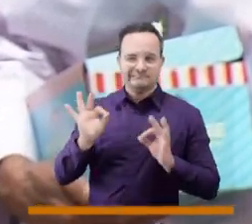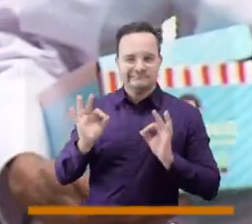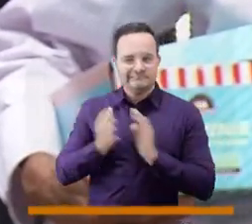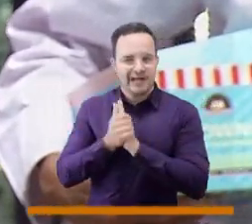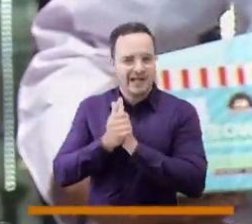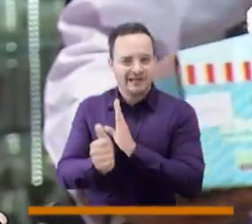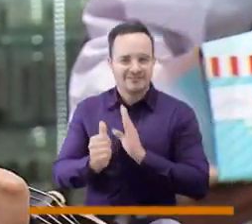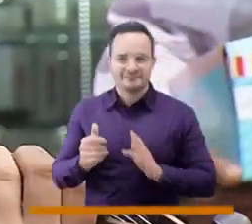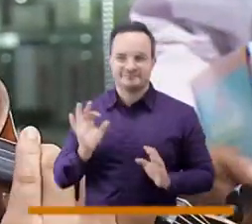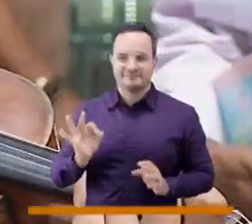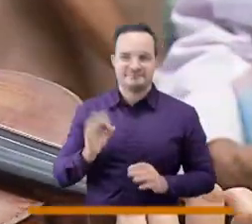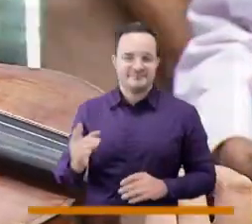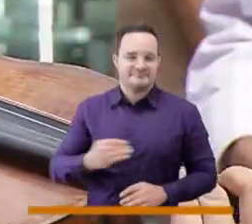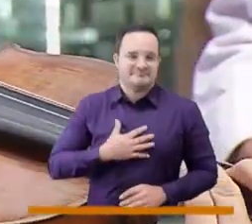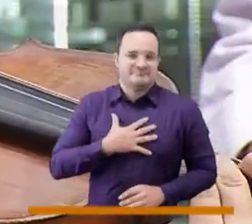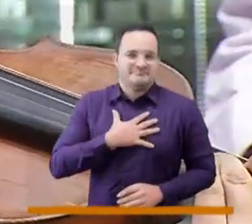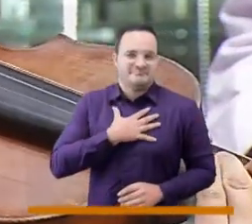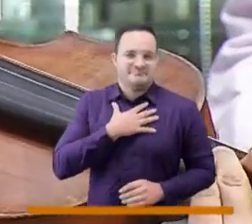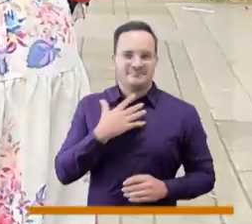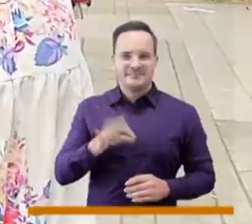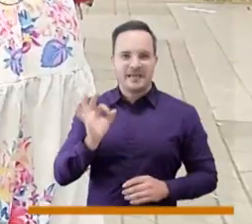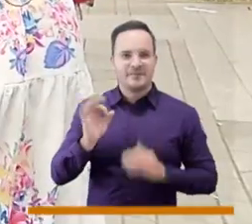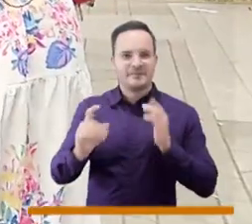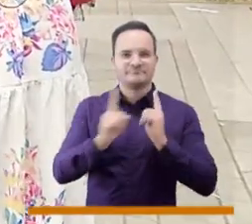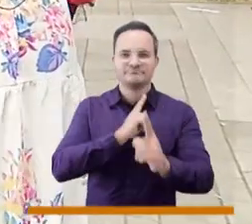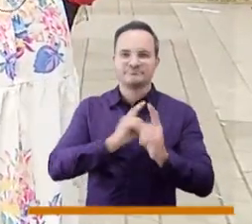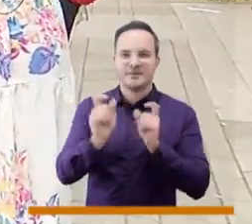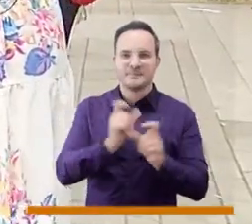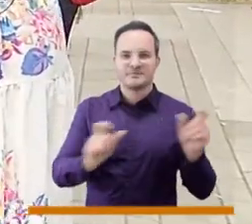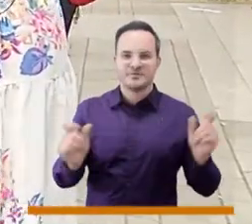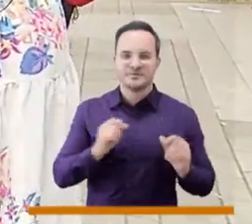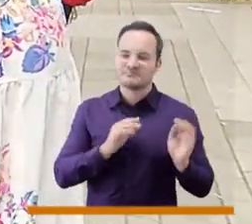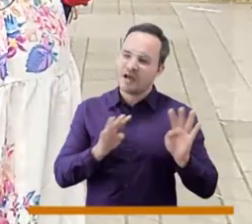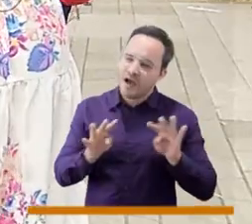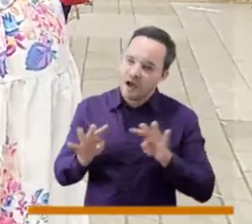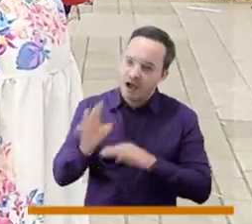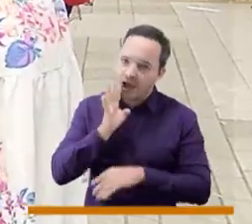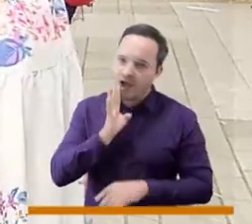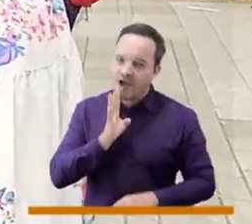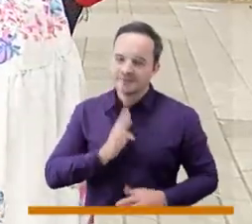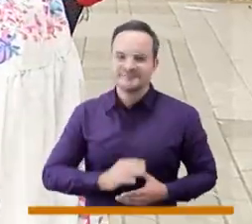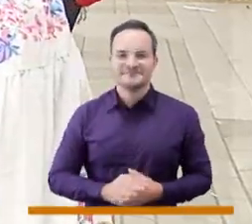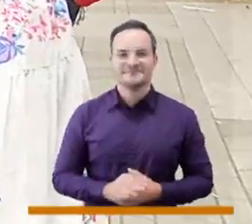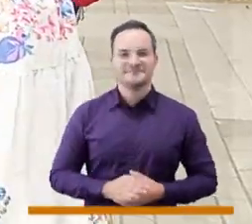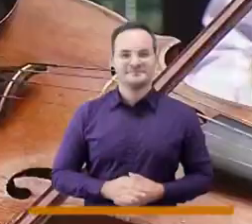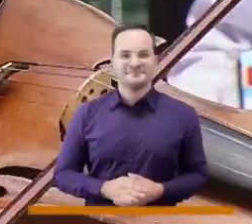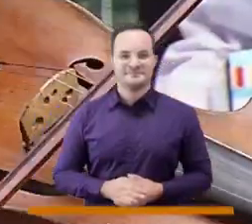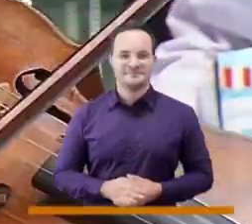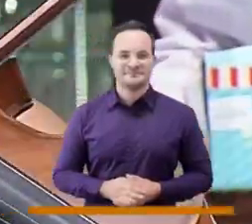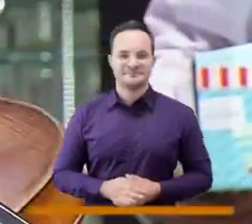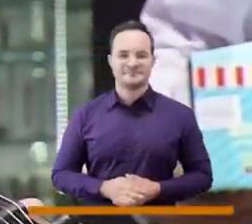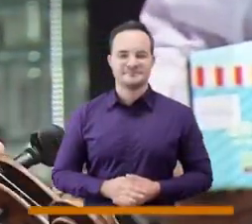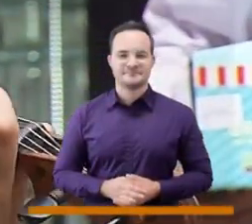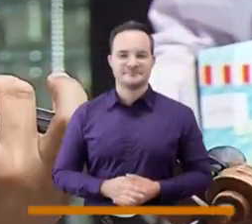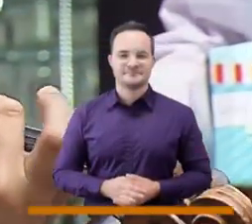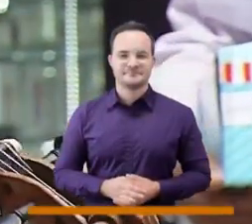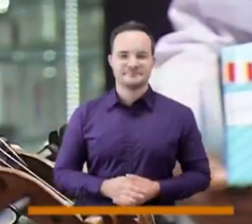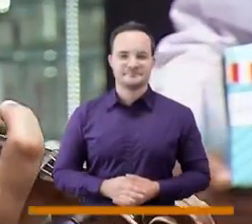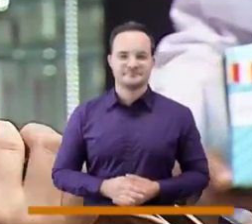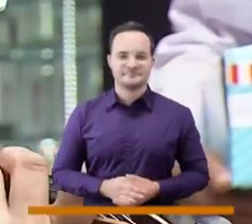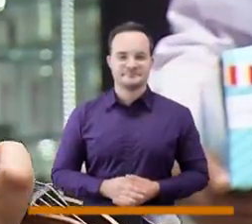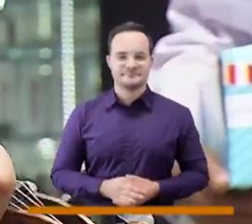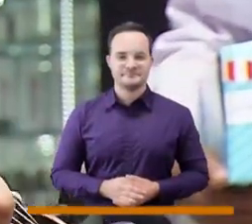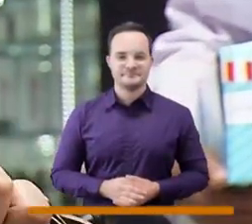un gran orgullo para nosotros, o sea, lo hacen vibrar a uno, a toda persona que pasa, siempre va a gustar mucho.